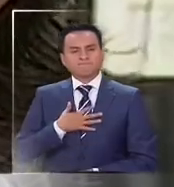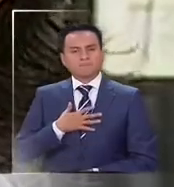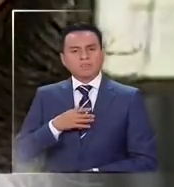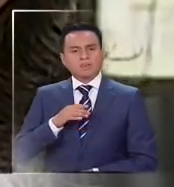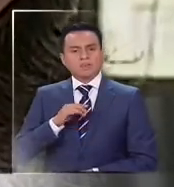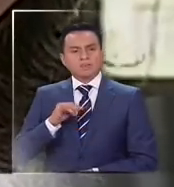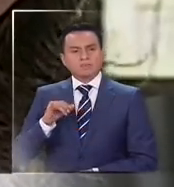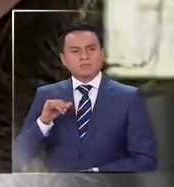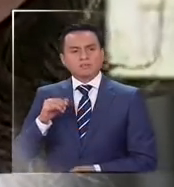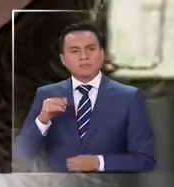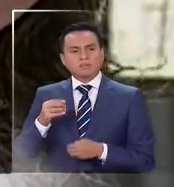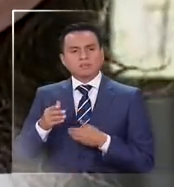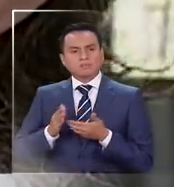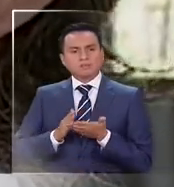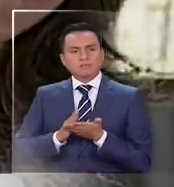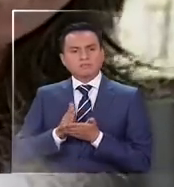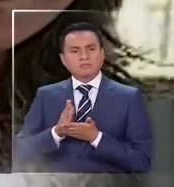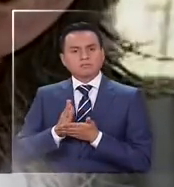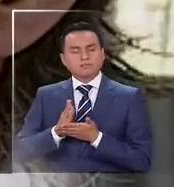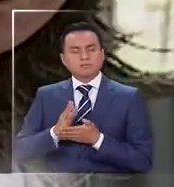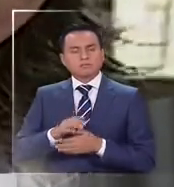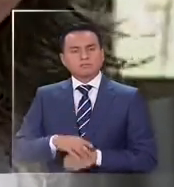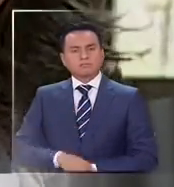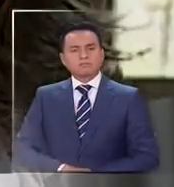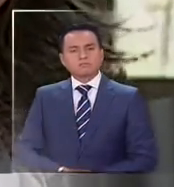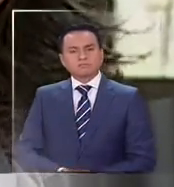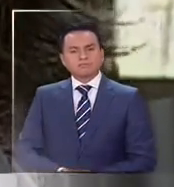Y empezó con...